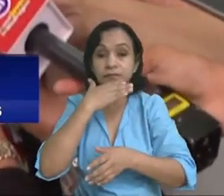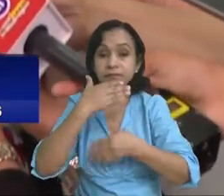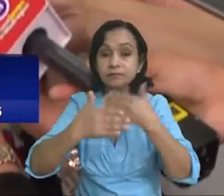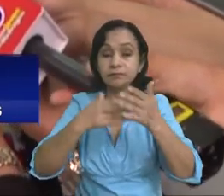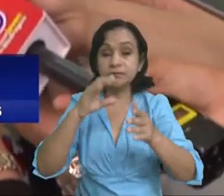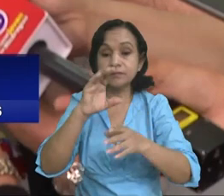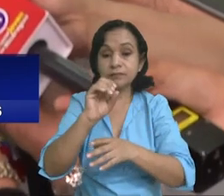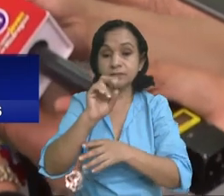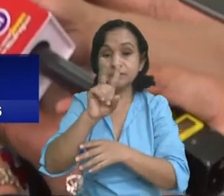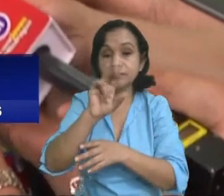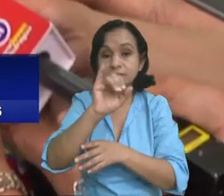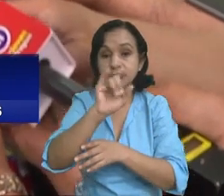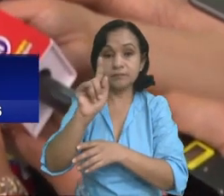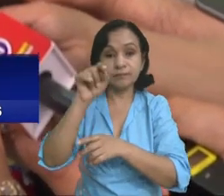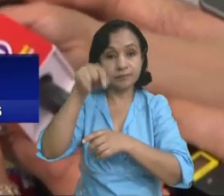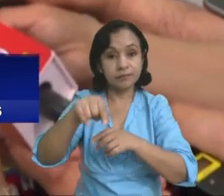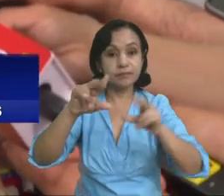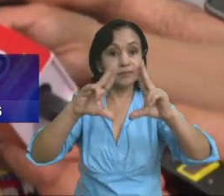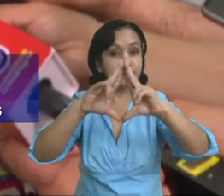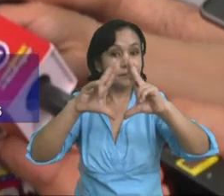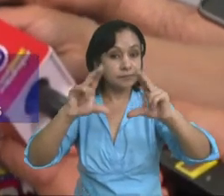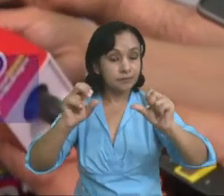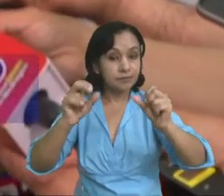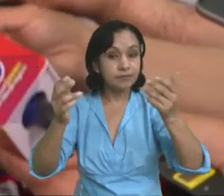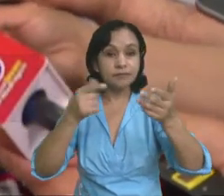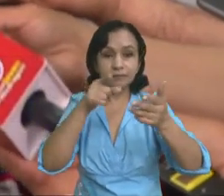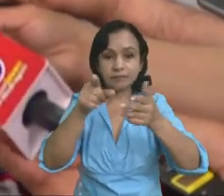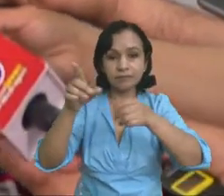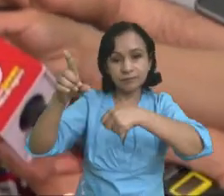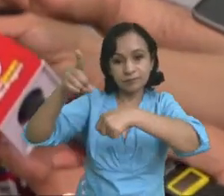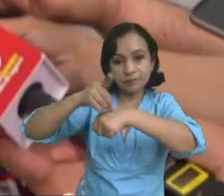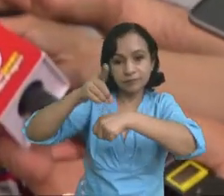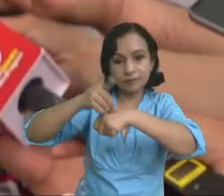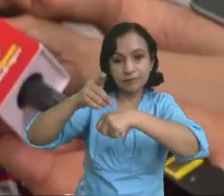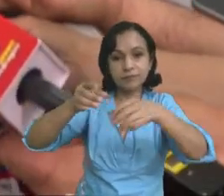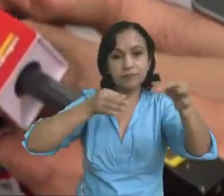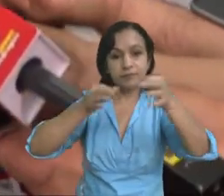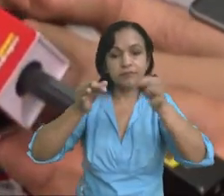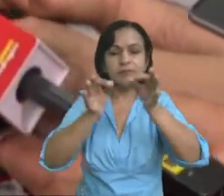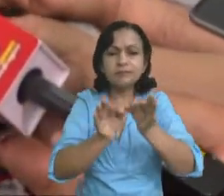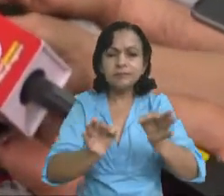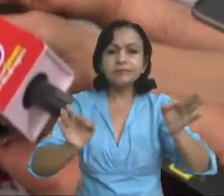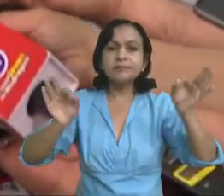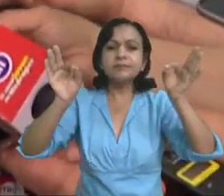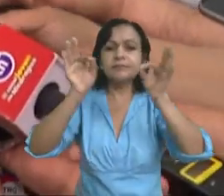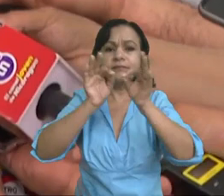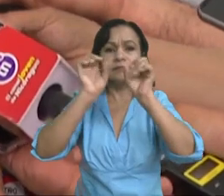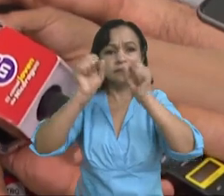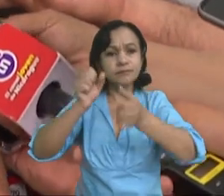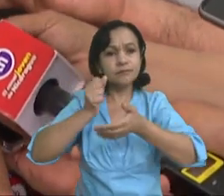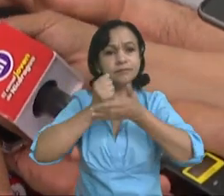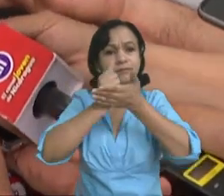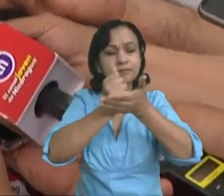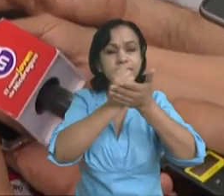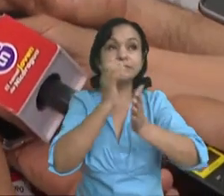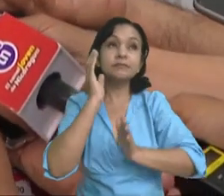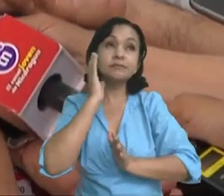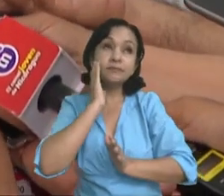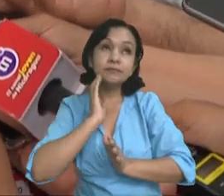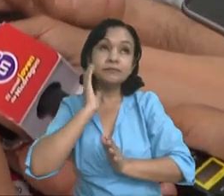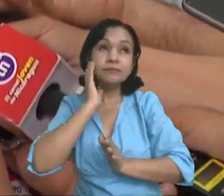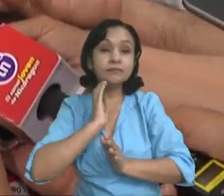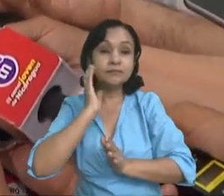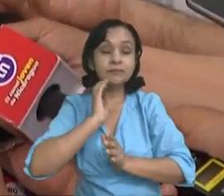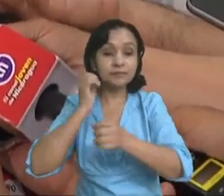COVID aquí en Nicaragua, como decía la doctora, el objetivo fundamental es poderle brindar nuestra modesta experiencia en